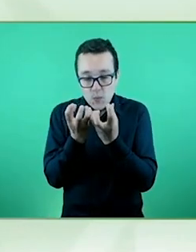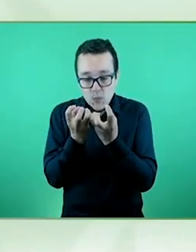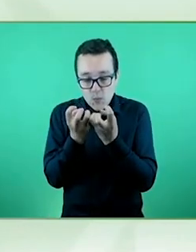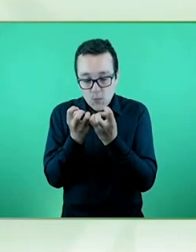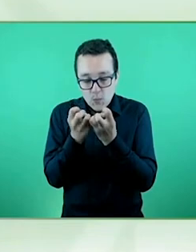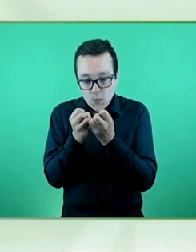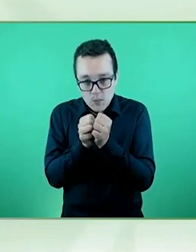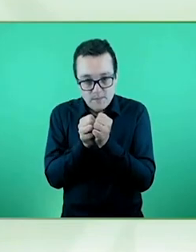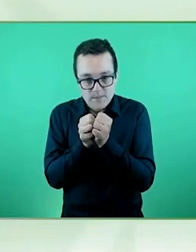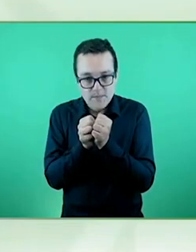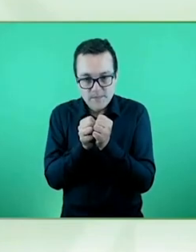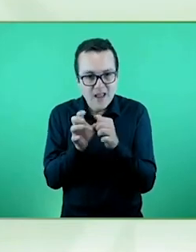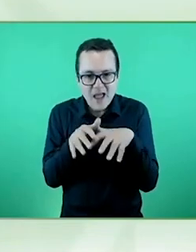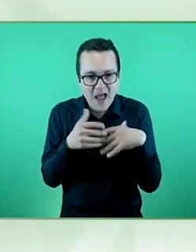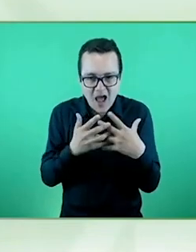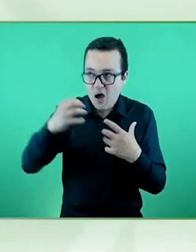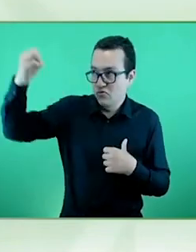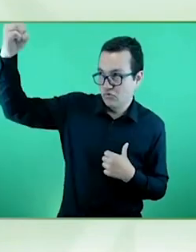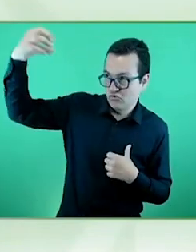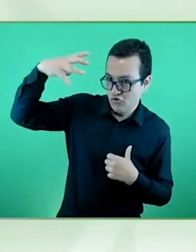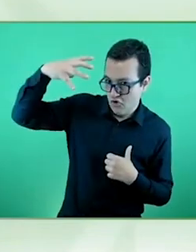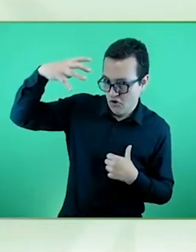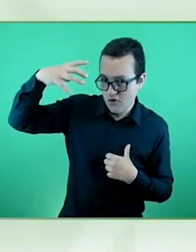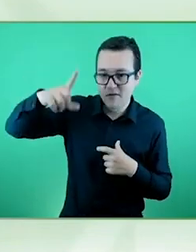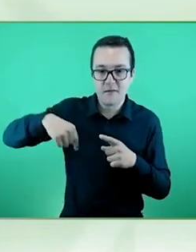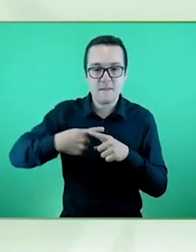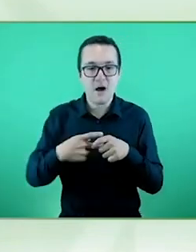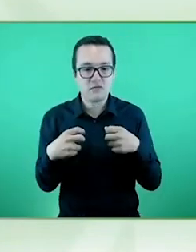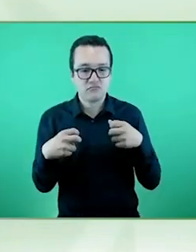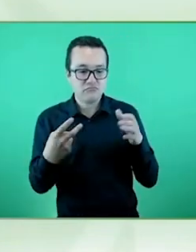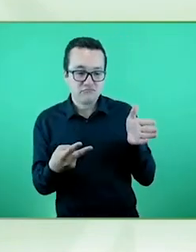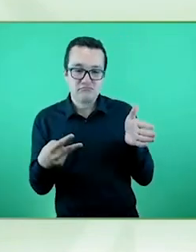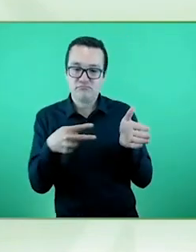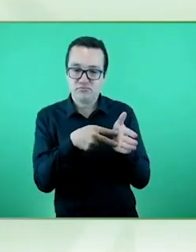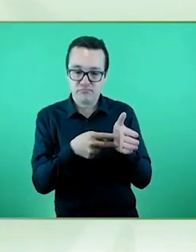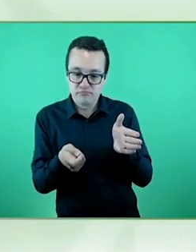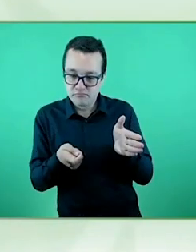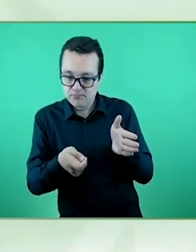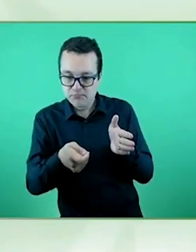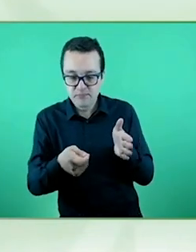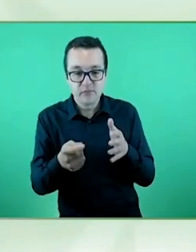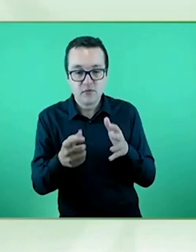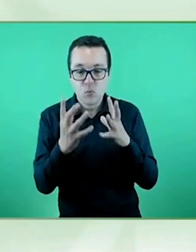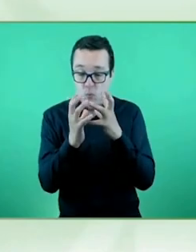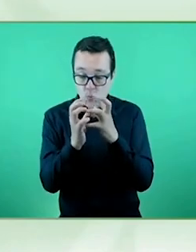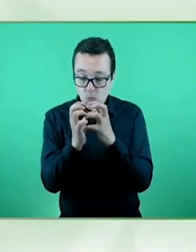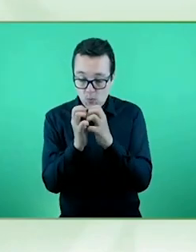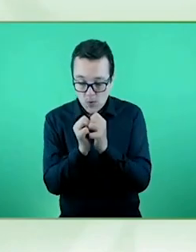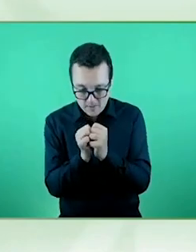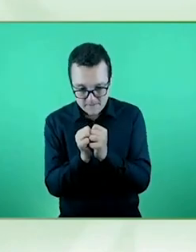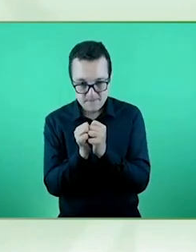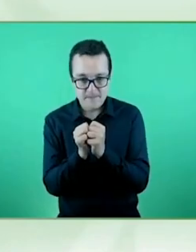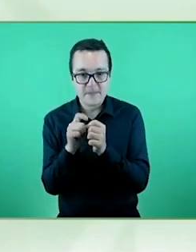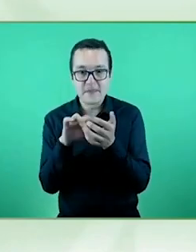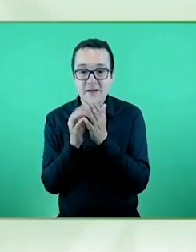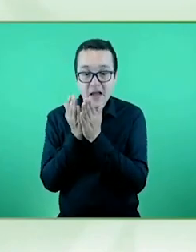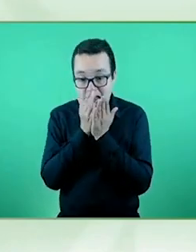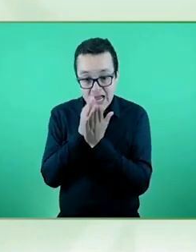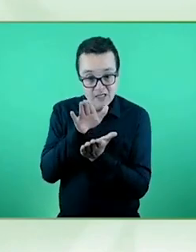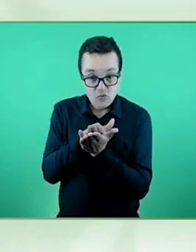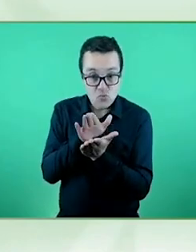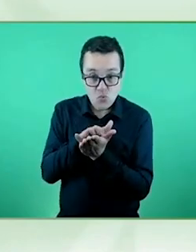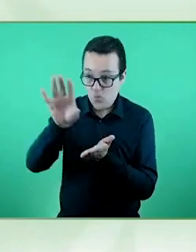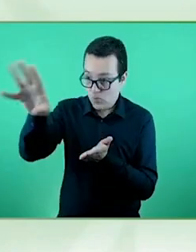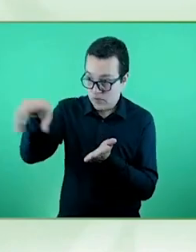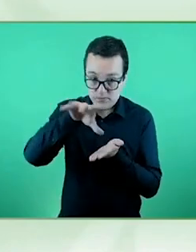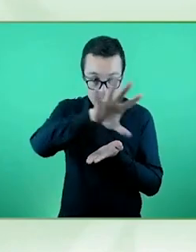y también con deshidratado eléctrico. Entonces, plantas que crecen en la misma escuela son deshidratadas, y también fruta